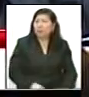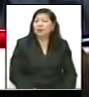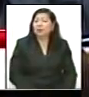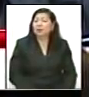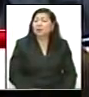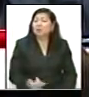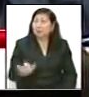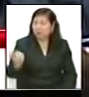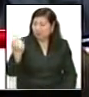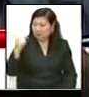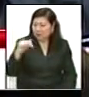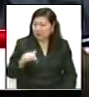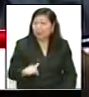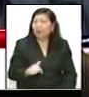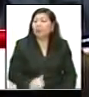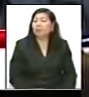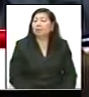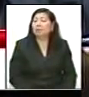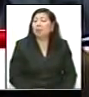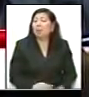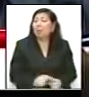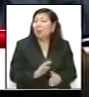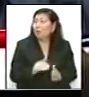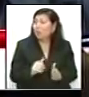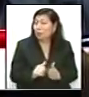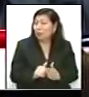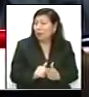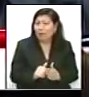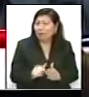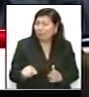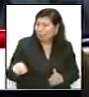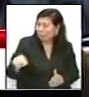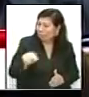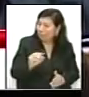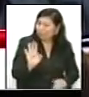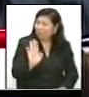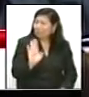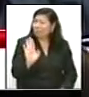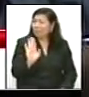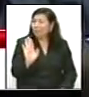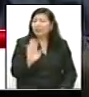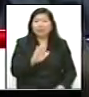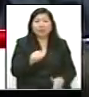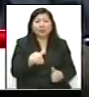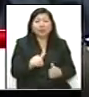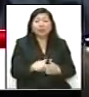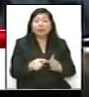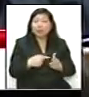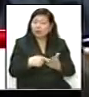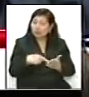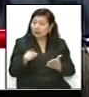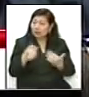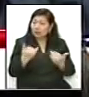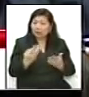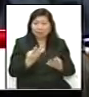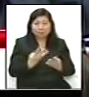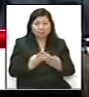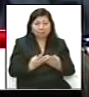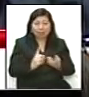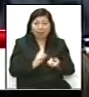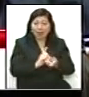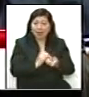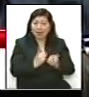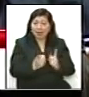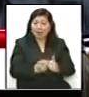tenemos presente. Pero no todos se pusieron en esa situación. Y no todos los que han salido de las cárceles han